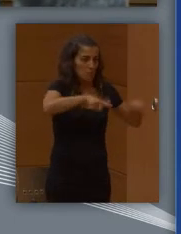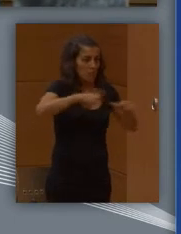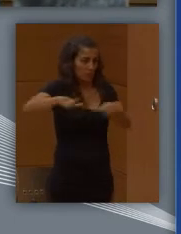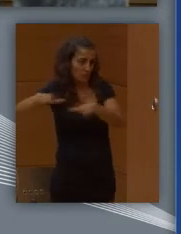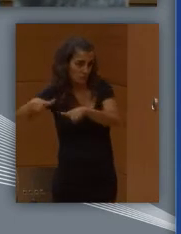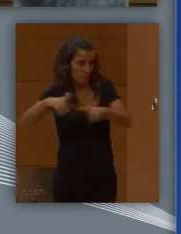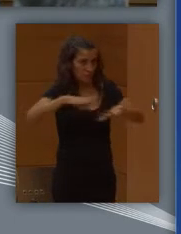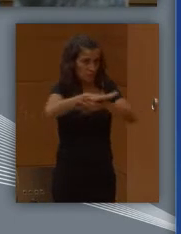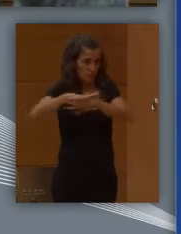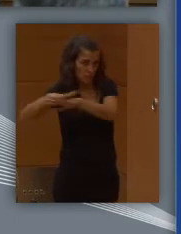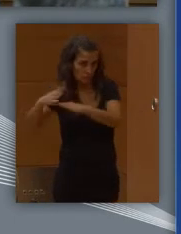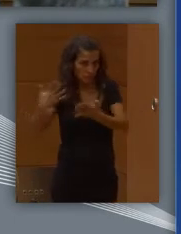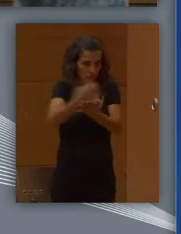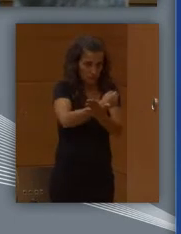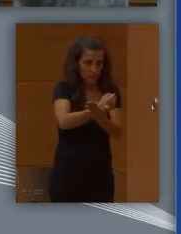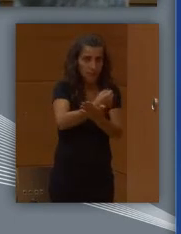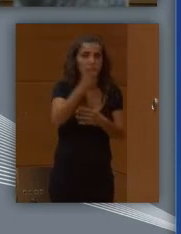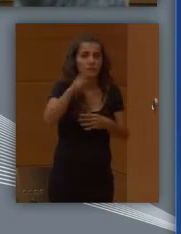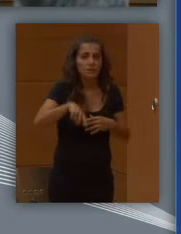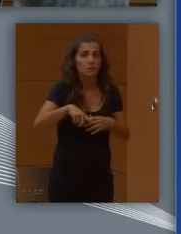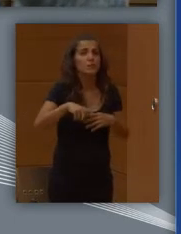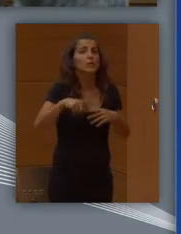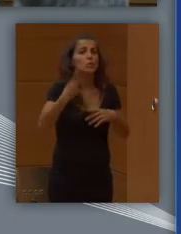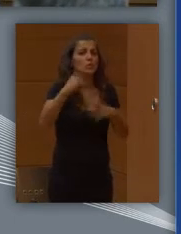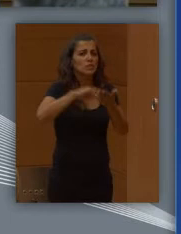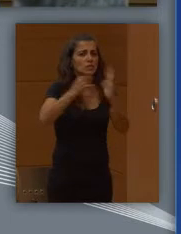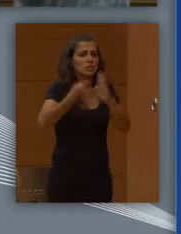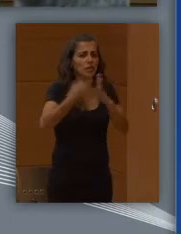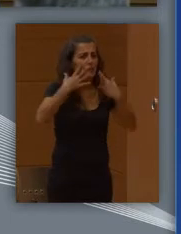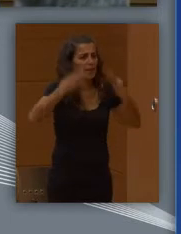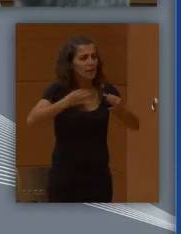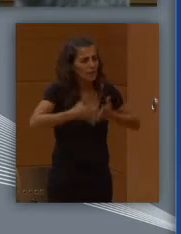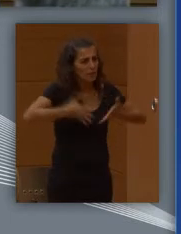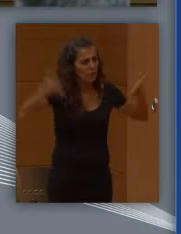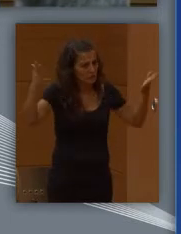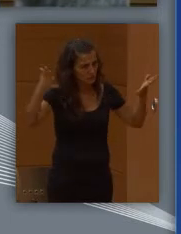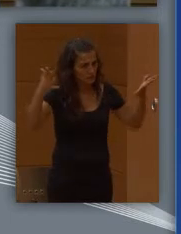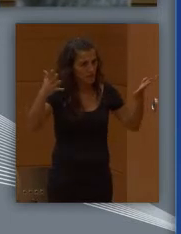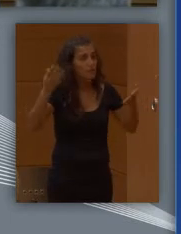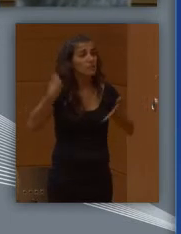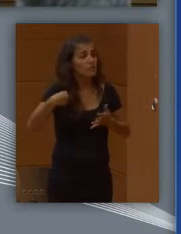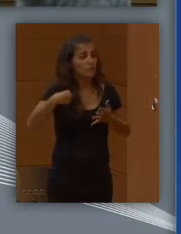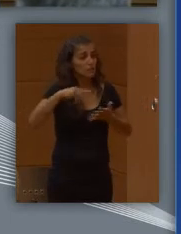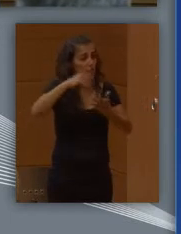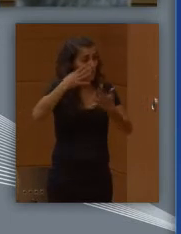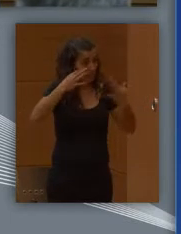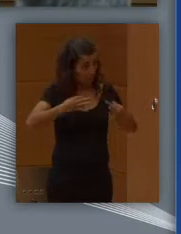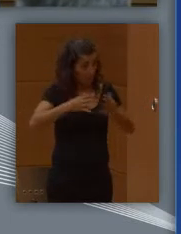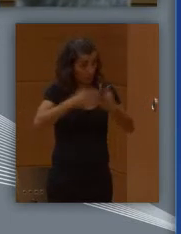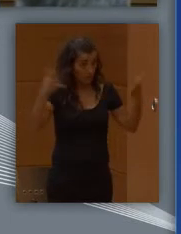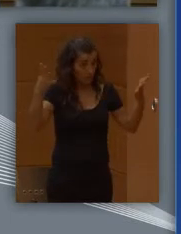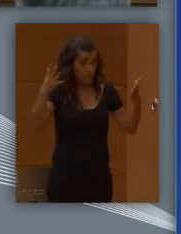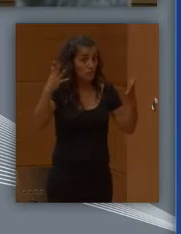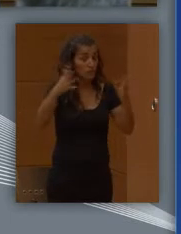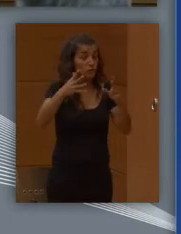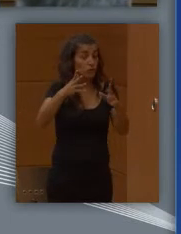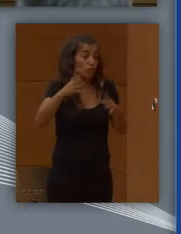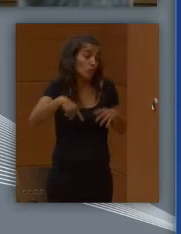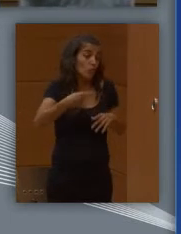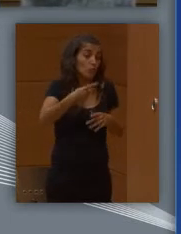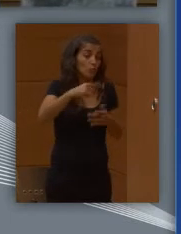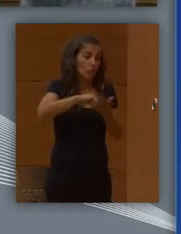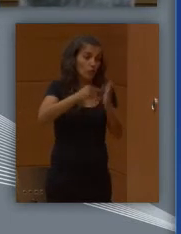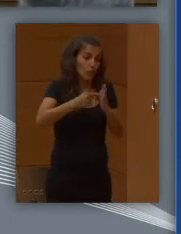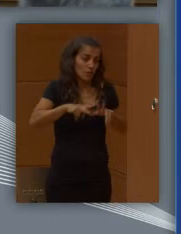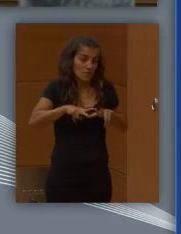incluso una funcionalidad de realidad aumentada. Yo diría que la realidad aumentada estamos todavía en un estadio inicial, creo que le podemos